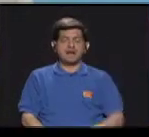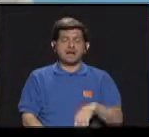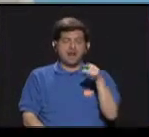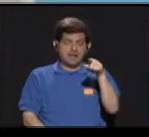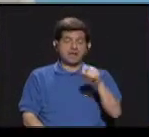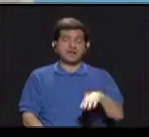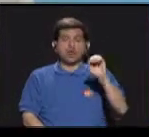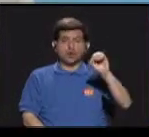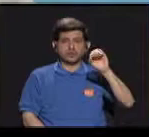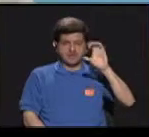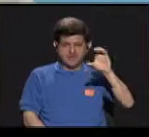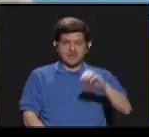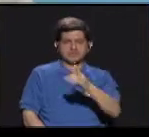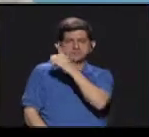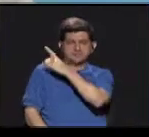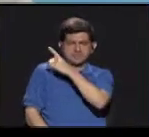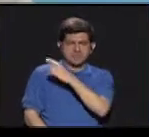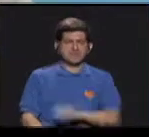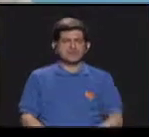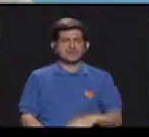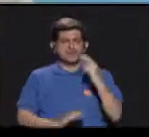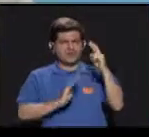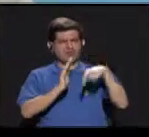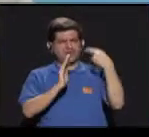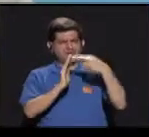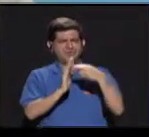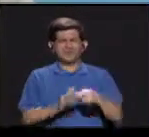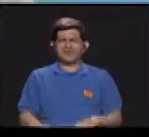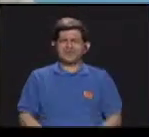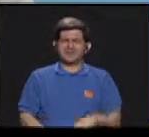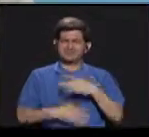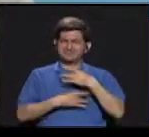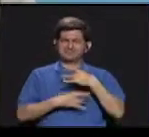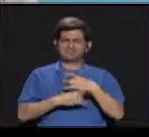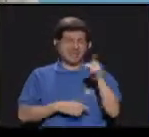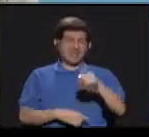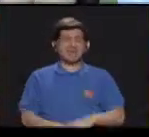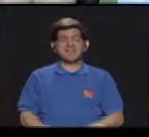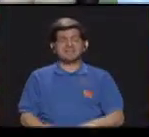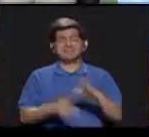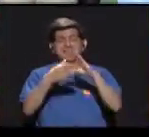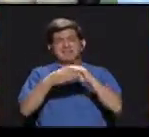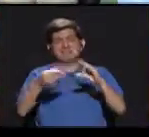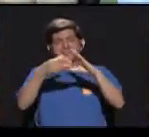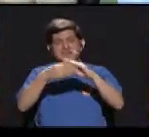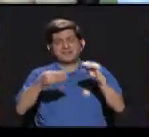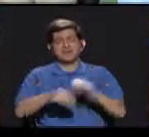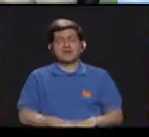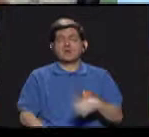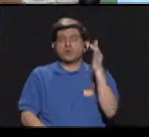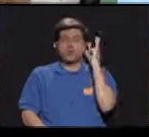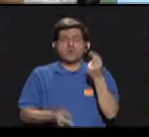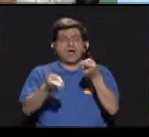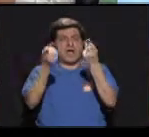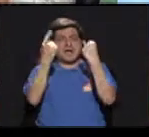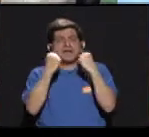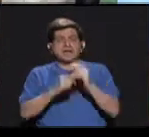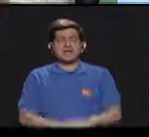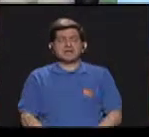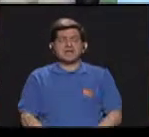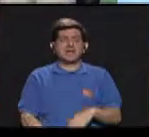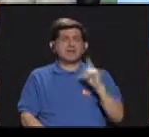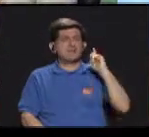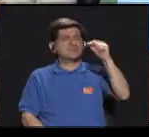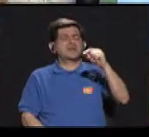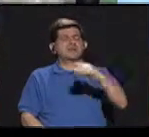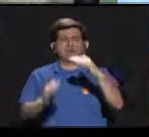Castillo. Es un papel muy simpático. Eulalia cuenta la historia de una muchacha que viene del campo a la